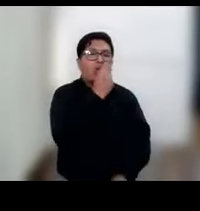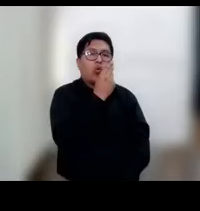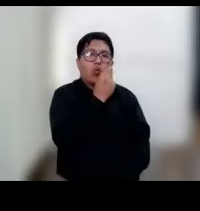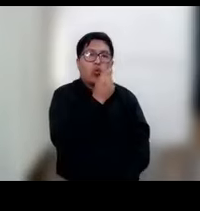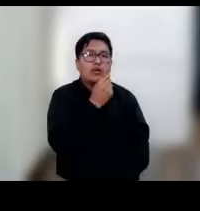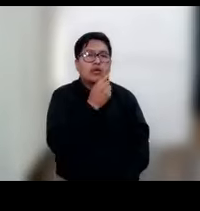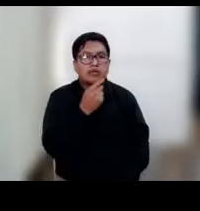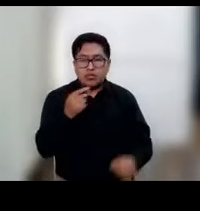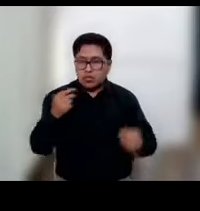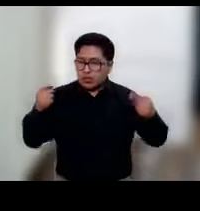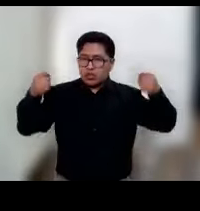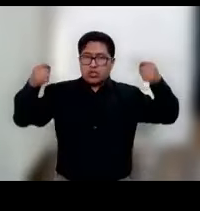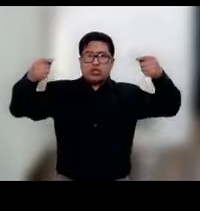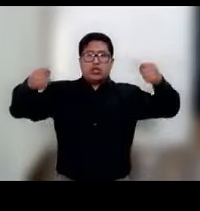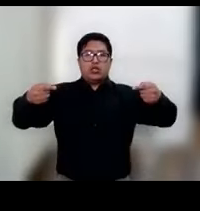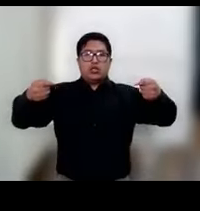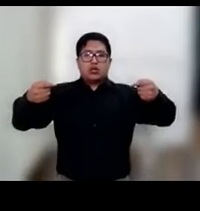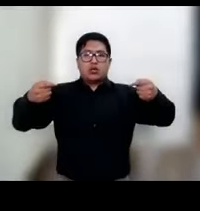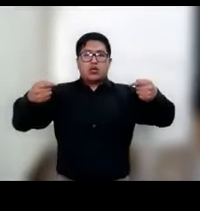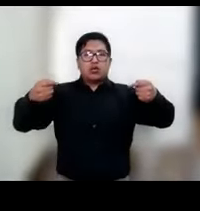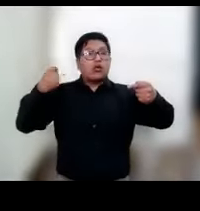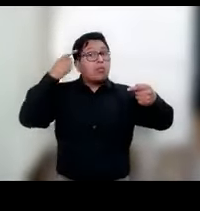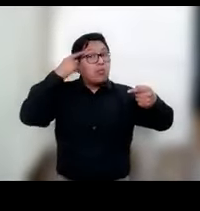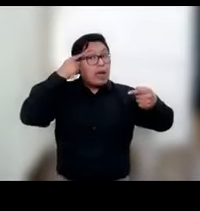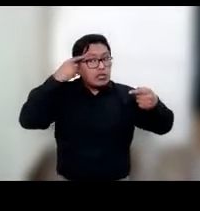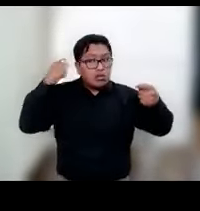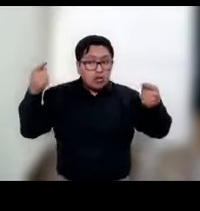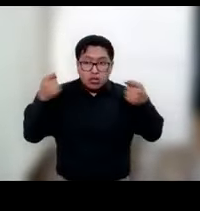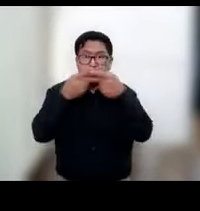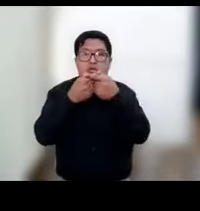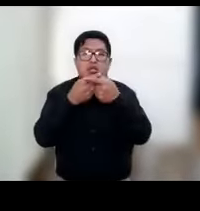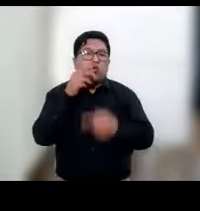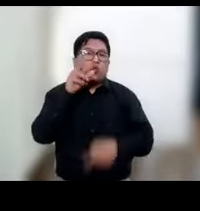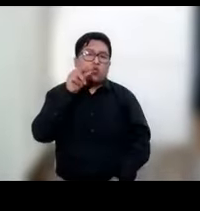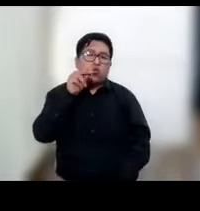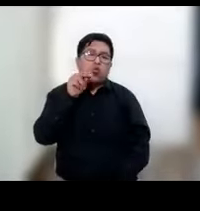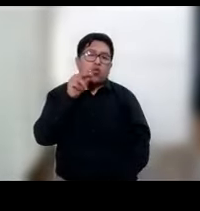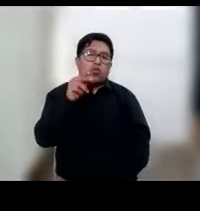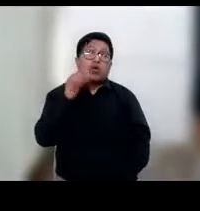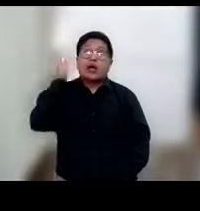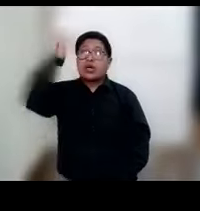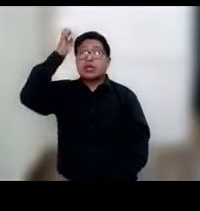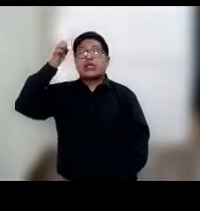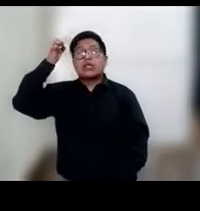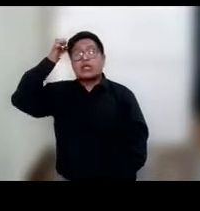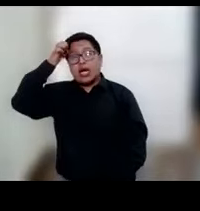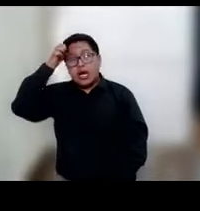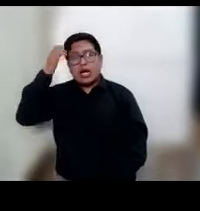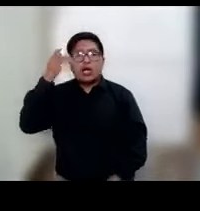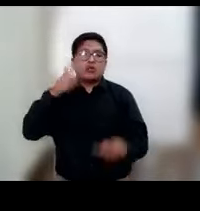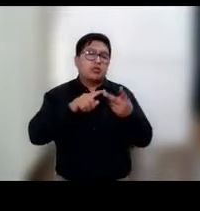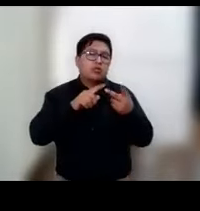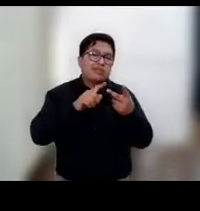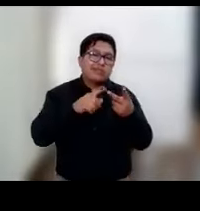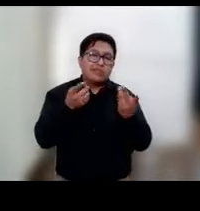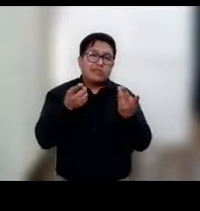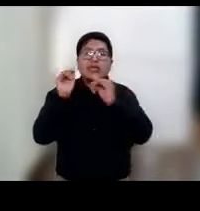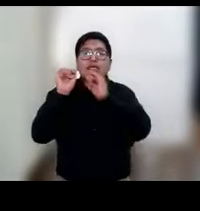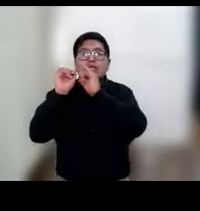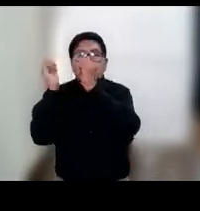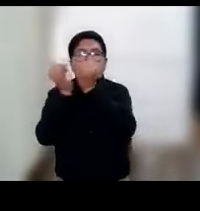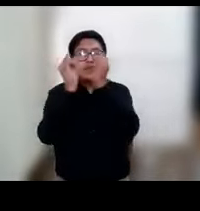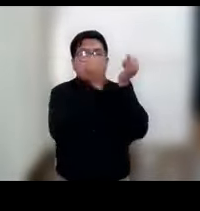posiciones aparentemente contradictorias desde un punto de vista del estado de las instituciones e instituciones